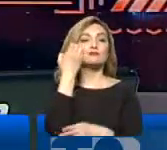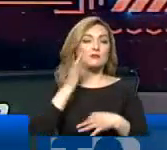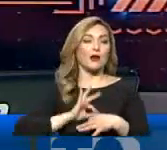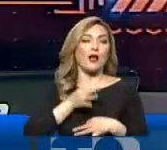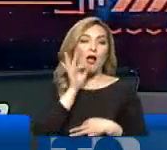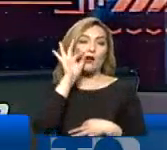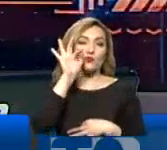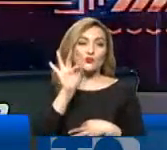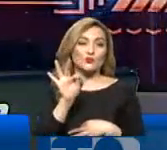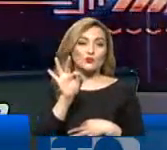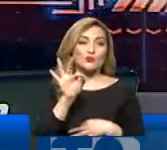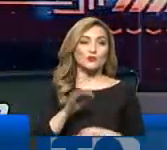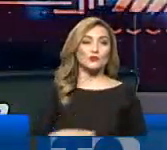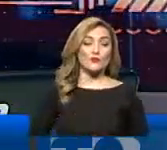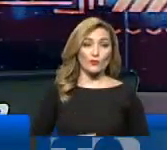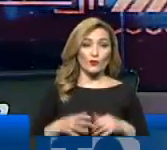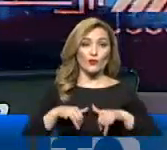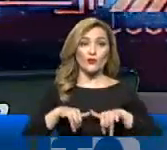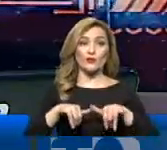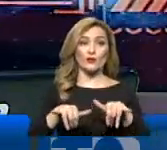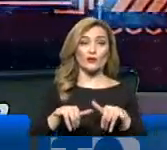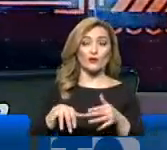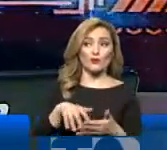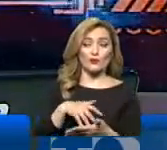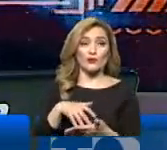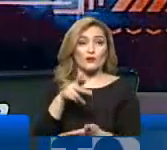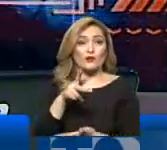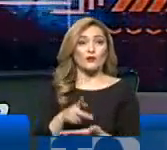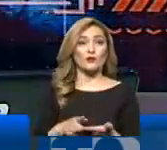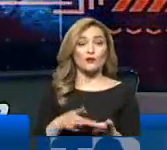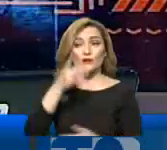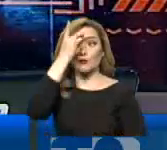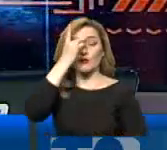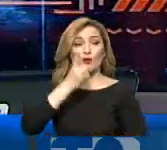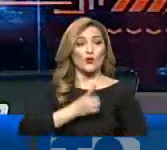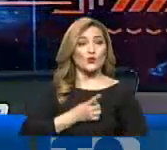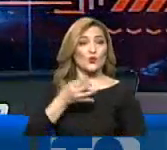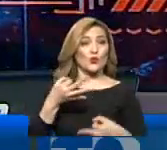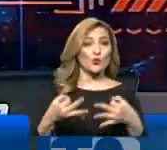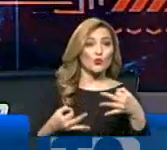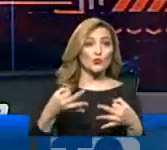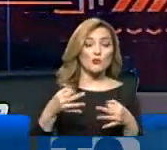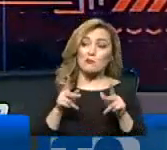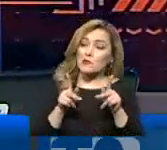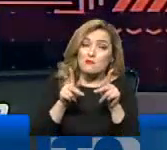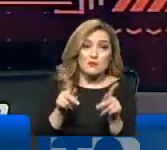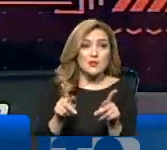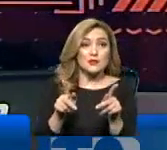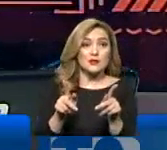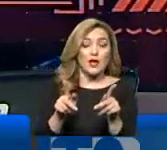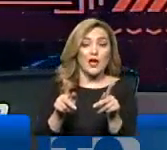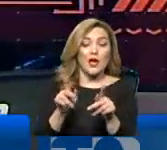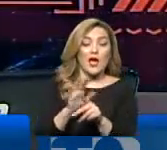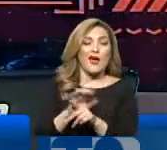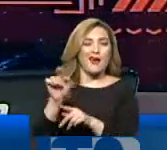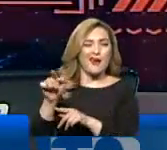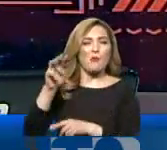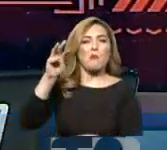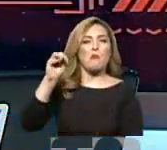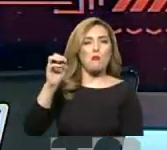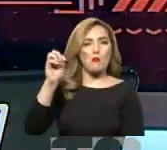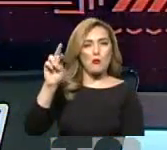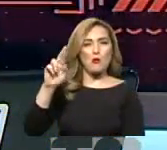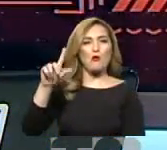sanitaria. Paralelamente, continúan los cuestionamientos a la decisión judicial que permite que Morales se defienda en libertad.